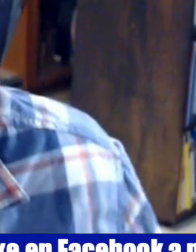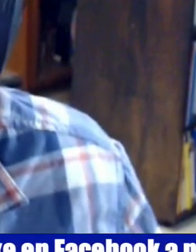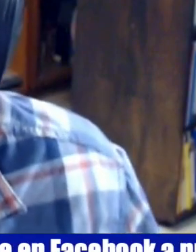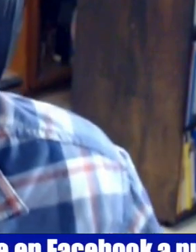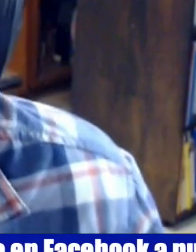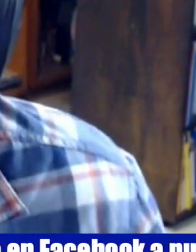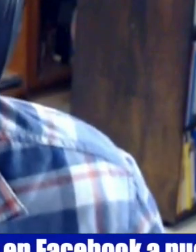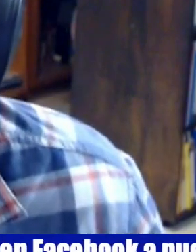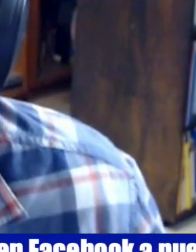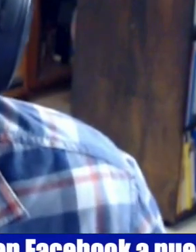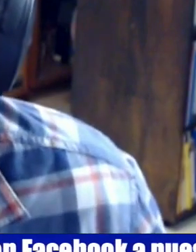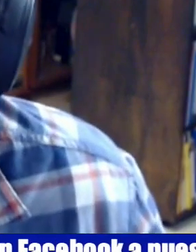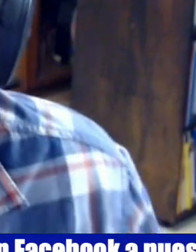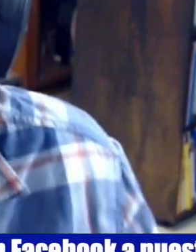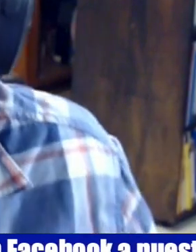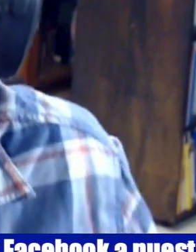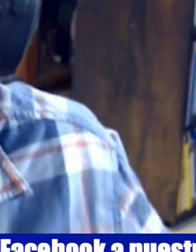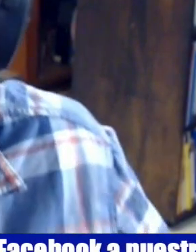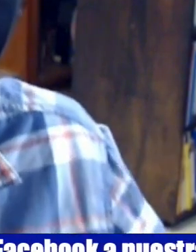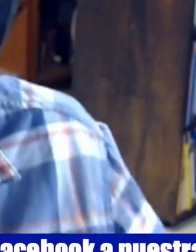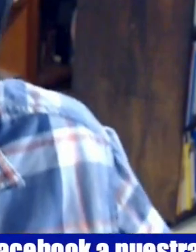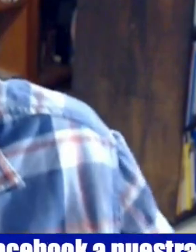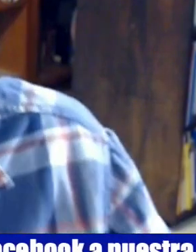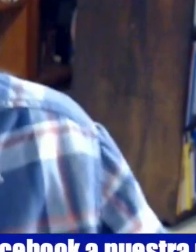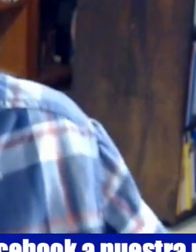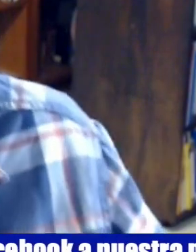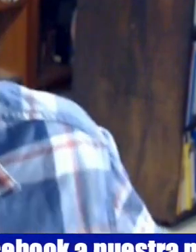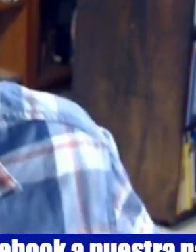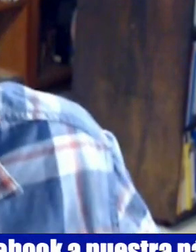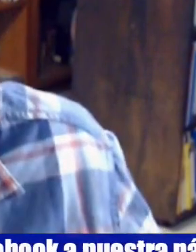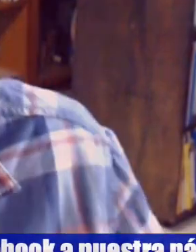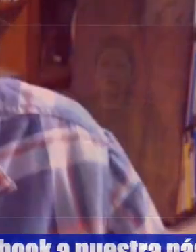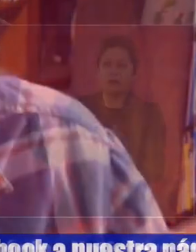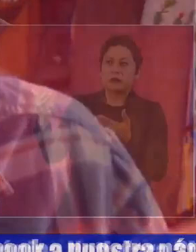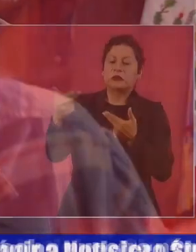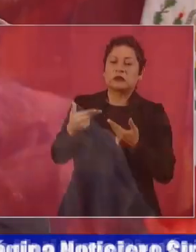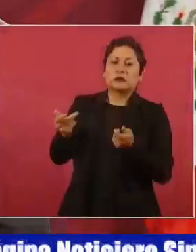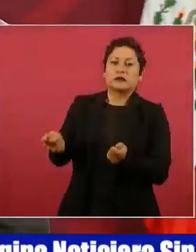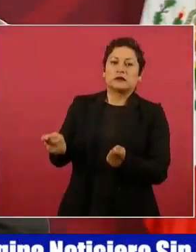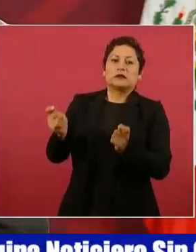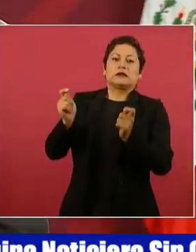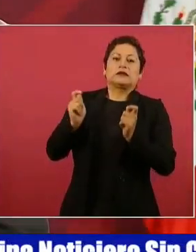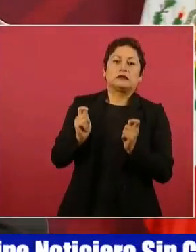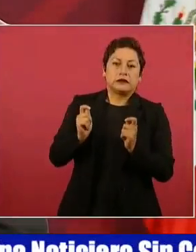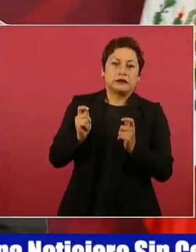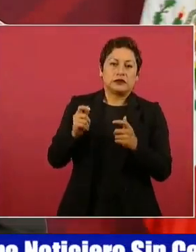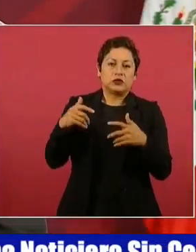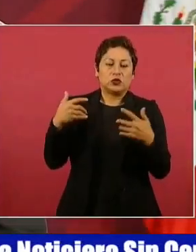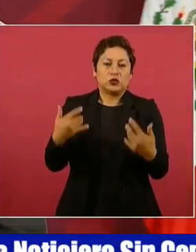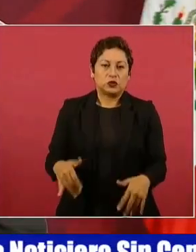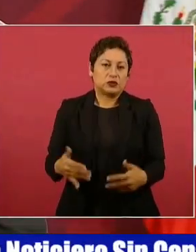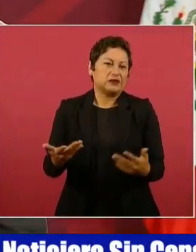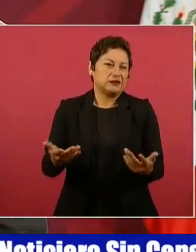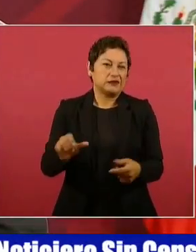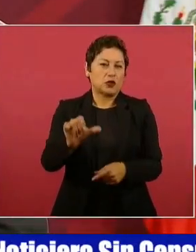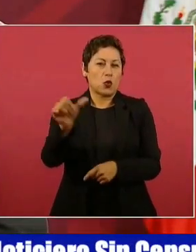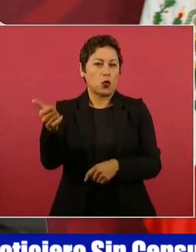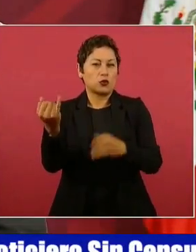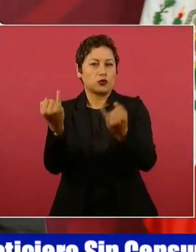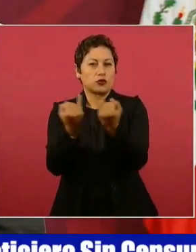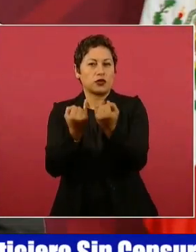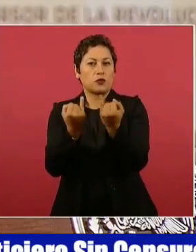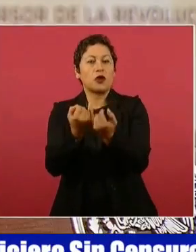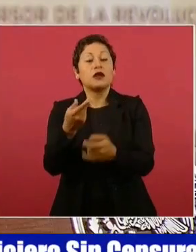estado haciendo Andrés Manuel López Obrador y que en la prensa y en las universidades donde se enseña periodismo prácticamente no se